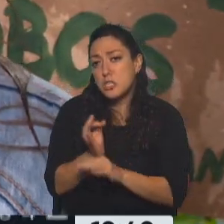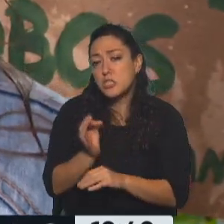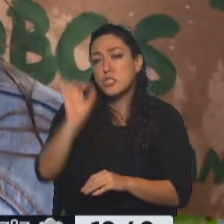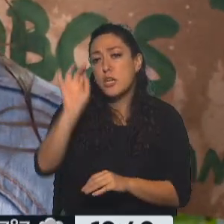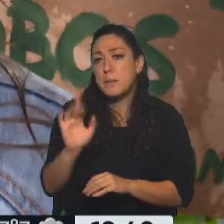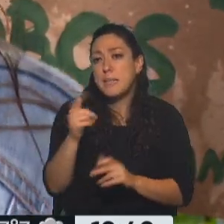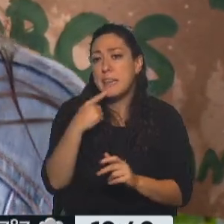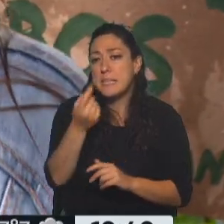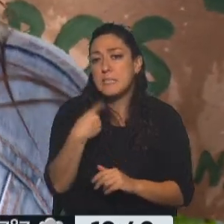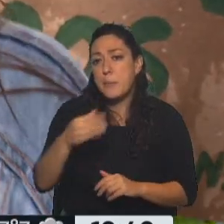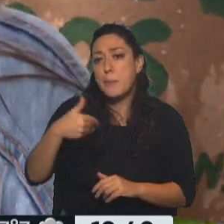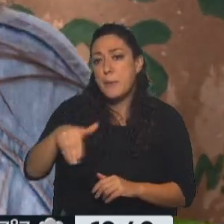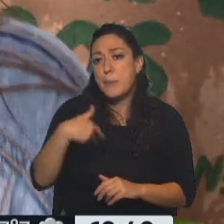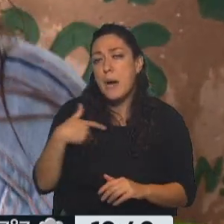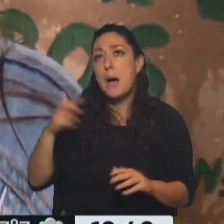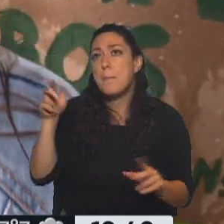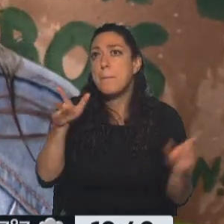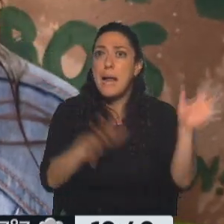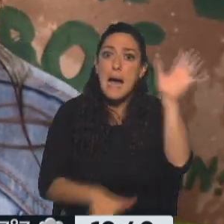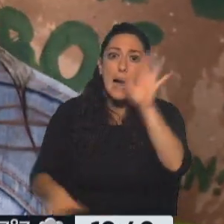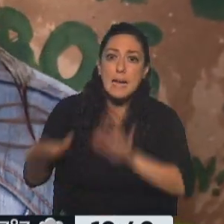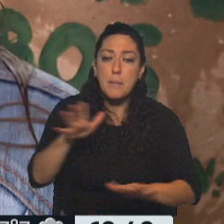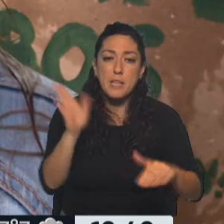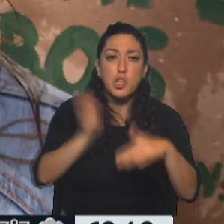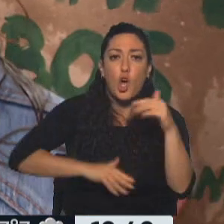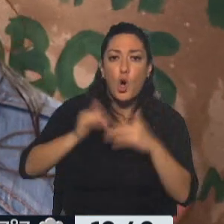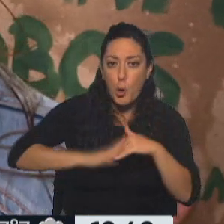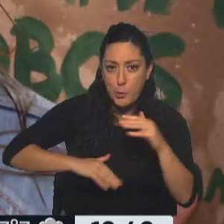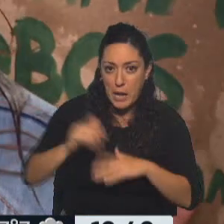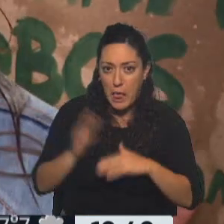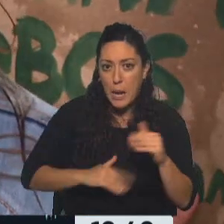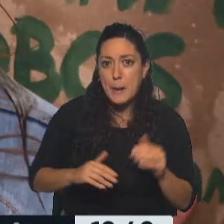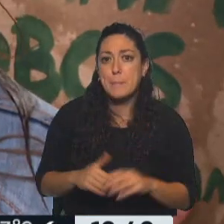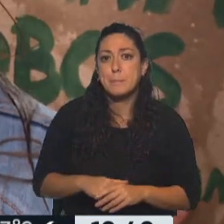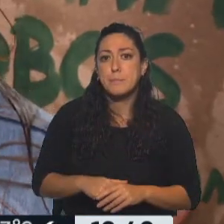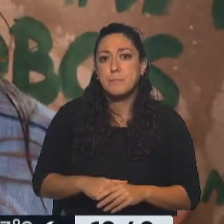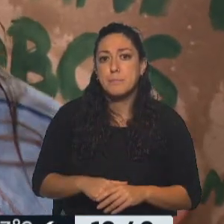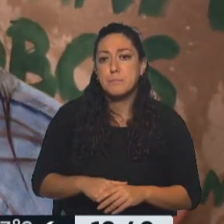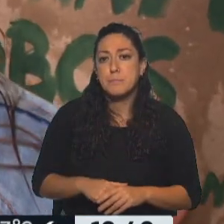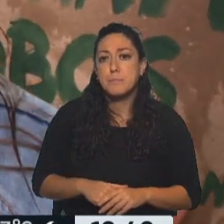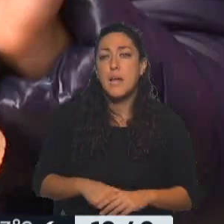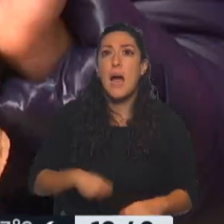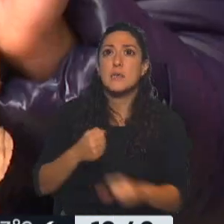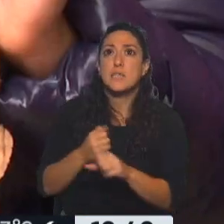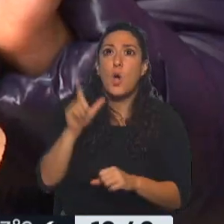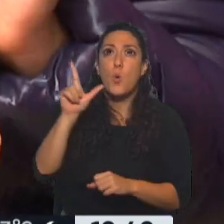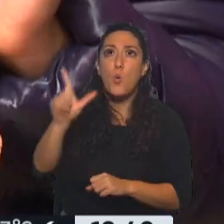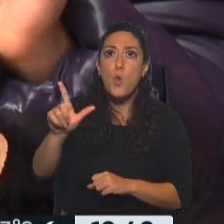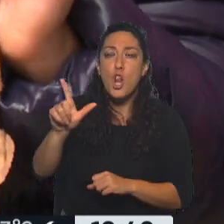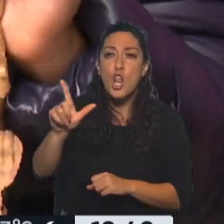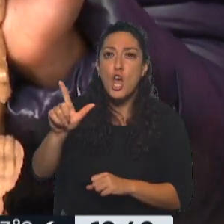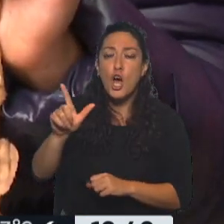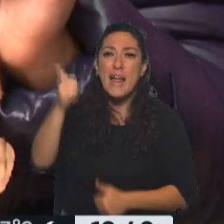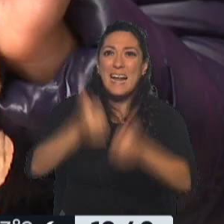diciendo que se va a hacer, está en el planeamiento la obra, pero recién la licitación en julio. Entonces en julio, de acá a julio todavía